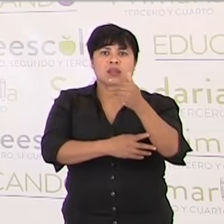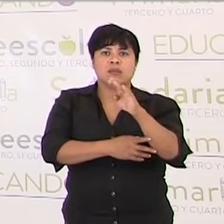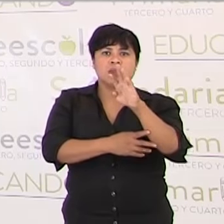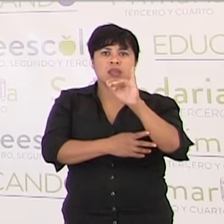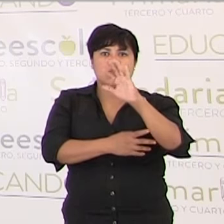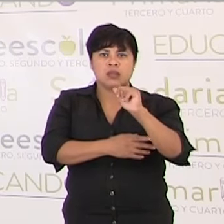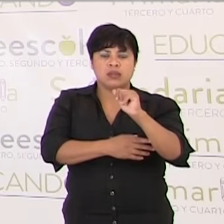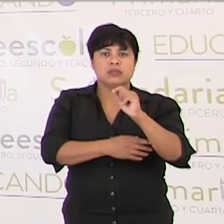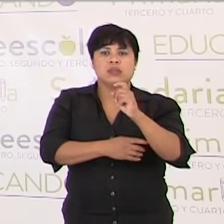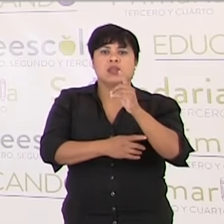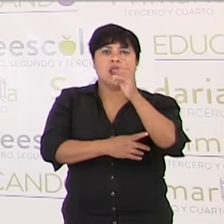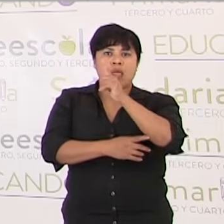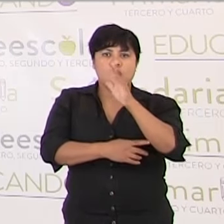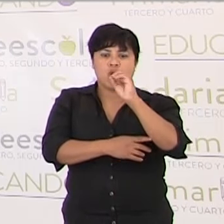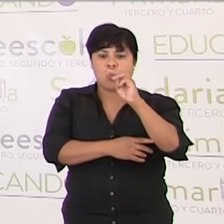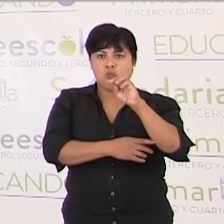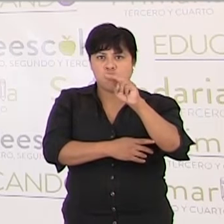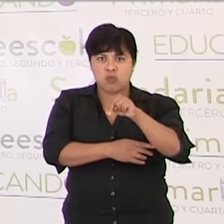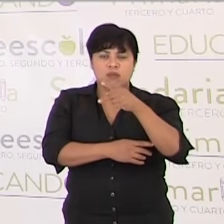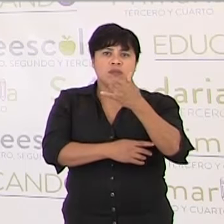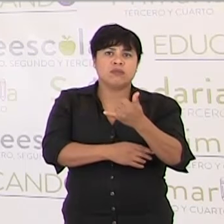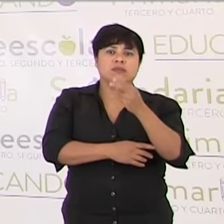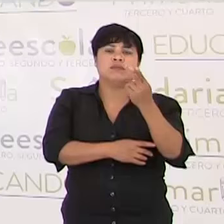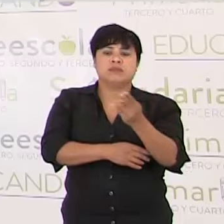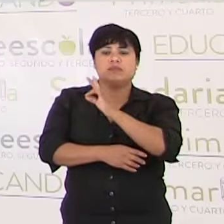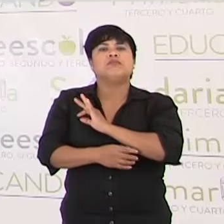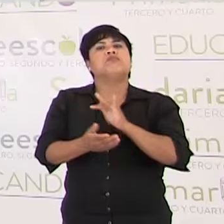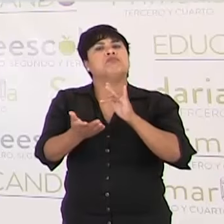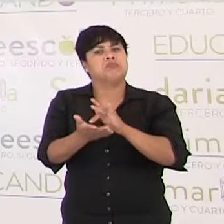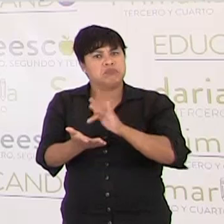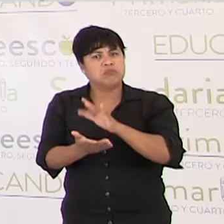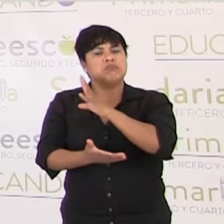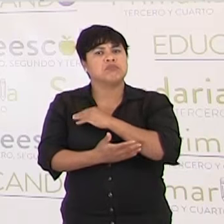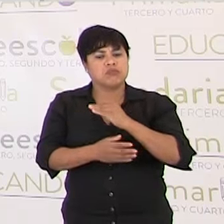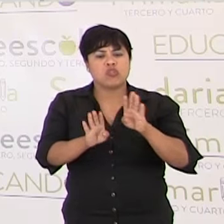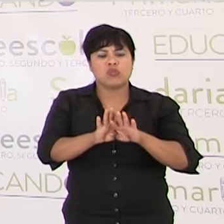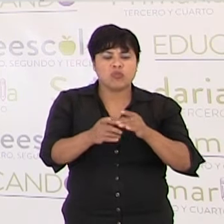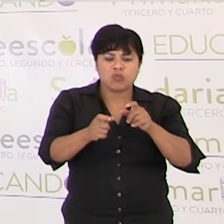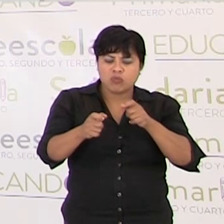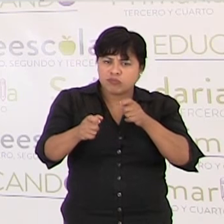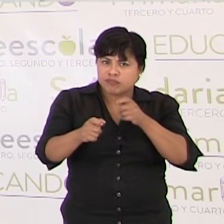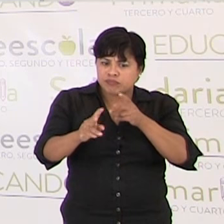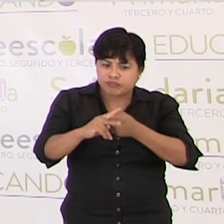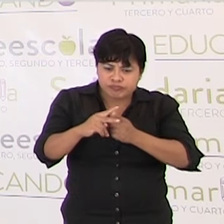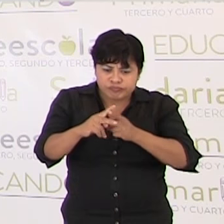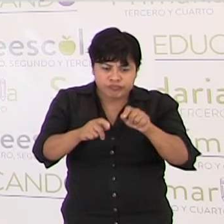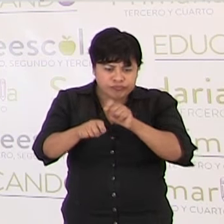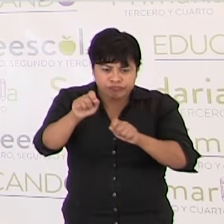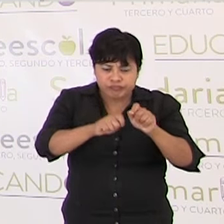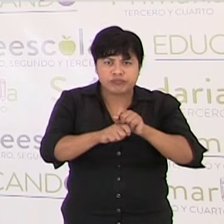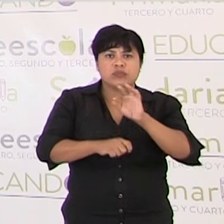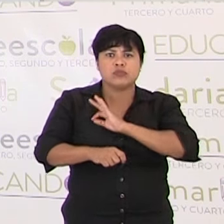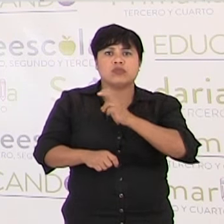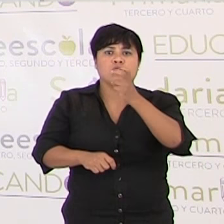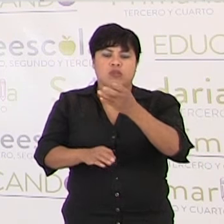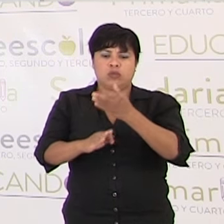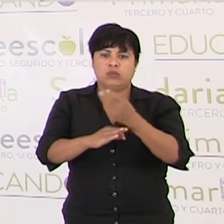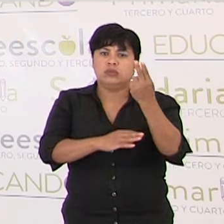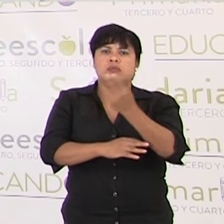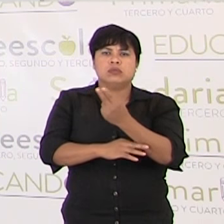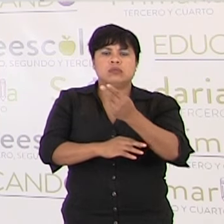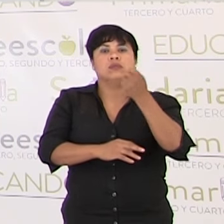algebraicas al lenguaje común y ustedes pueden apoyar a sus hijos, ¿sí? Por eso es necesario ahorita